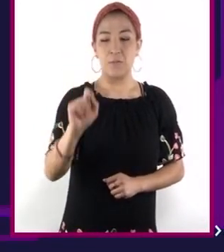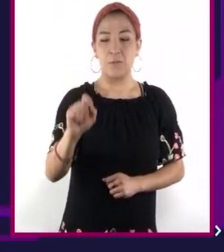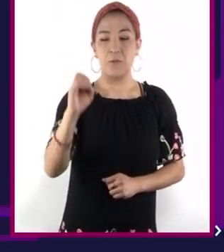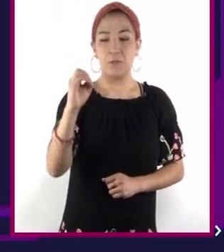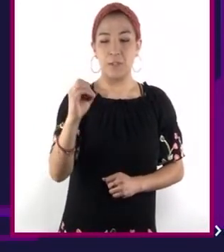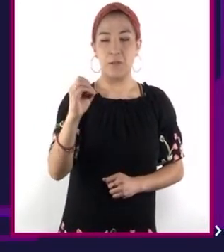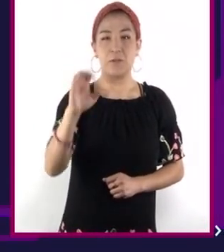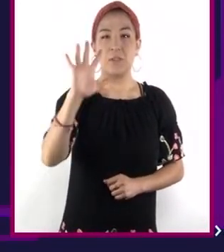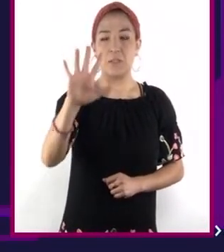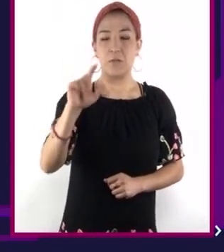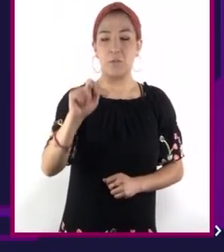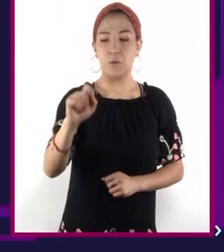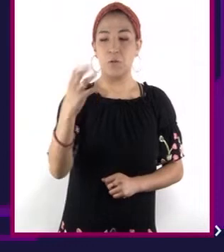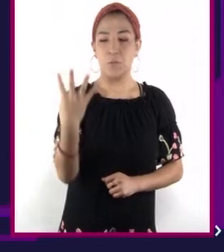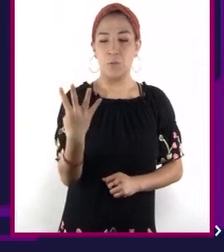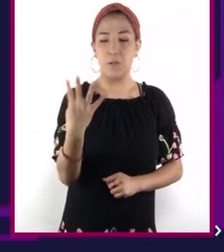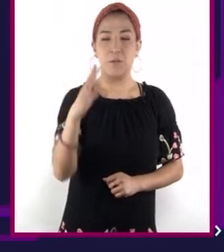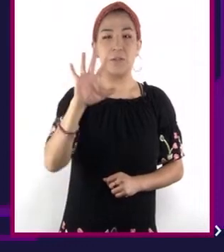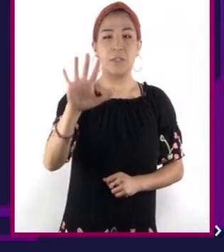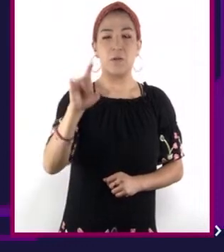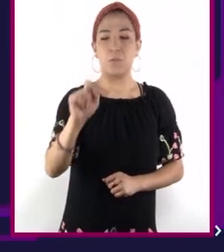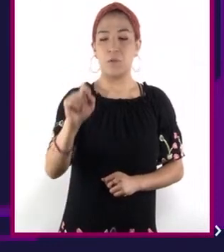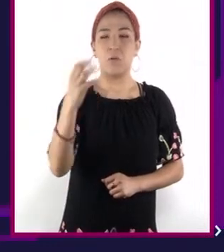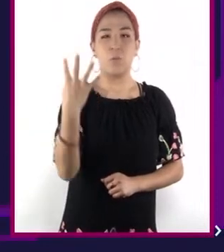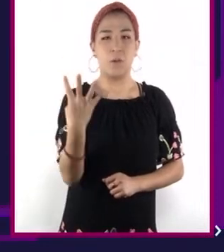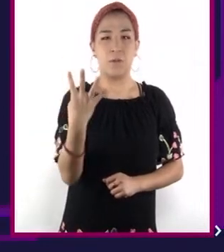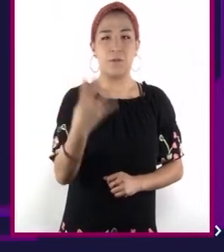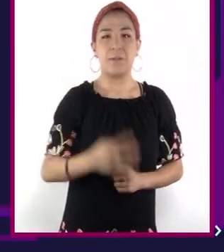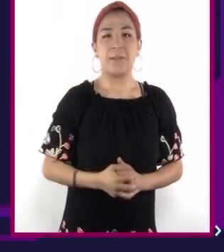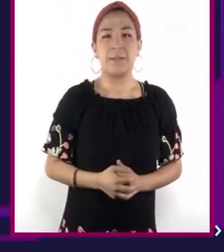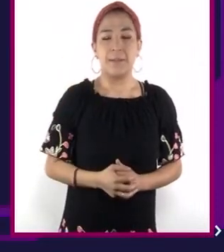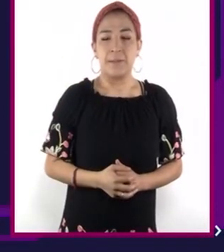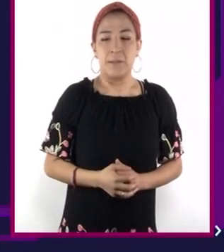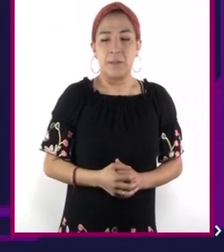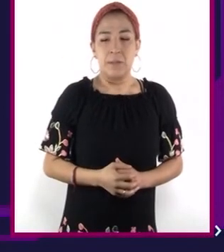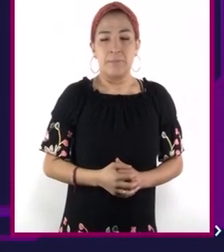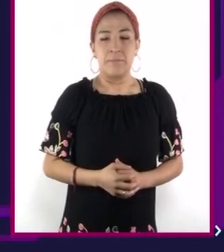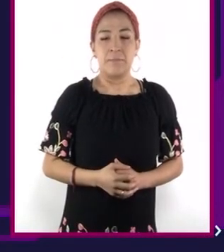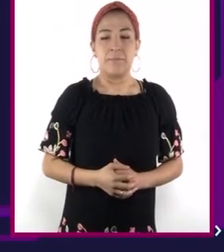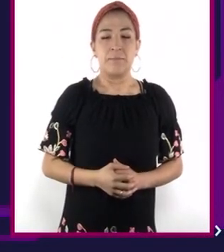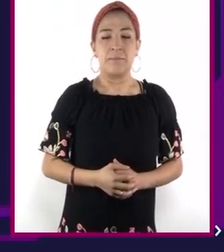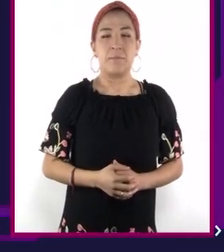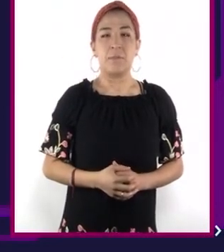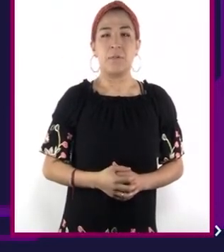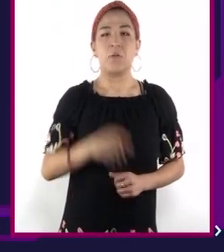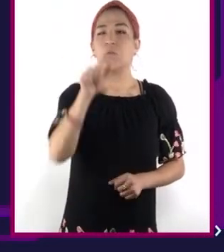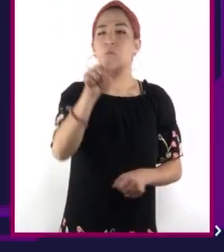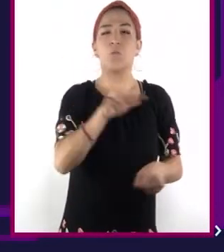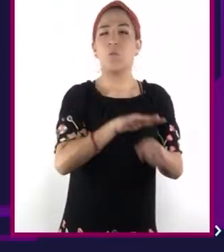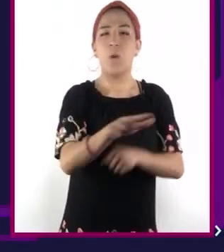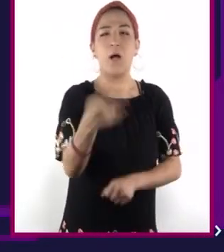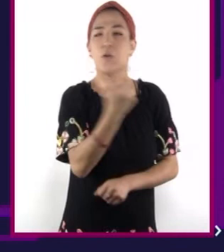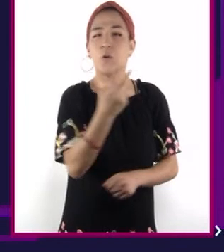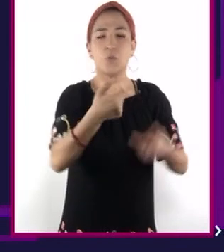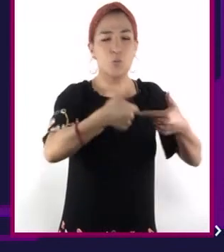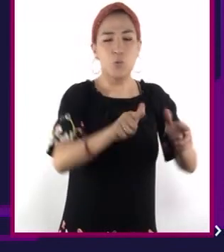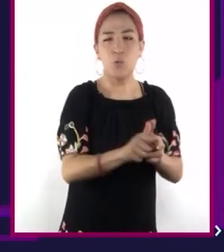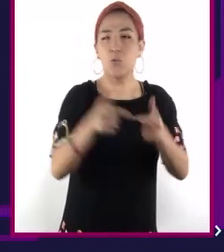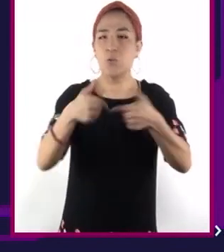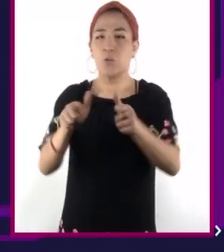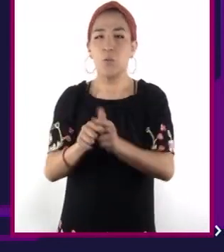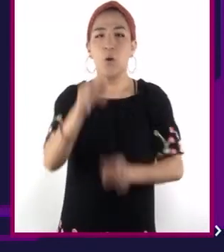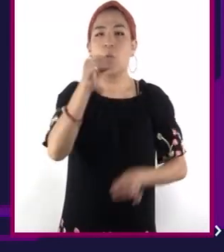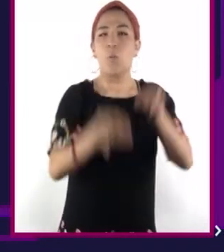5.0, 5.4, 5.4. ¿Cuál de los 2 grupos de